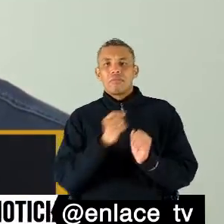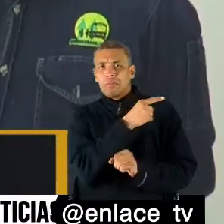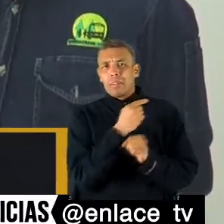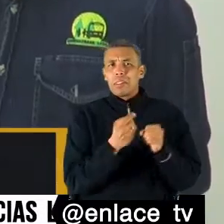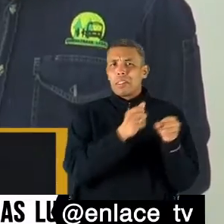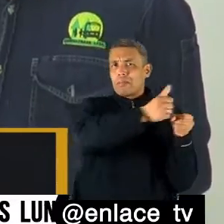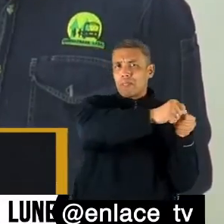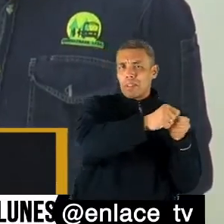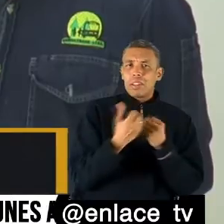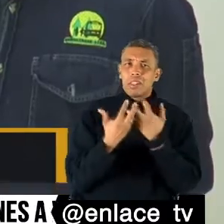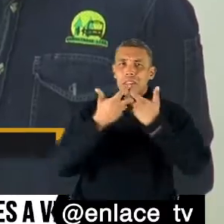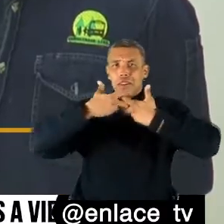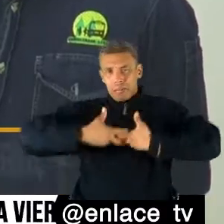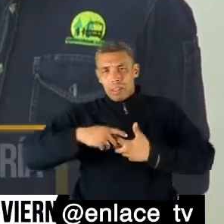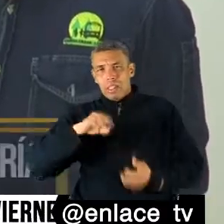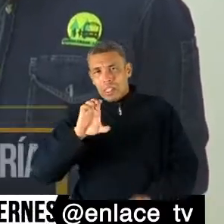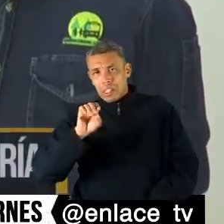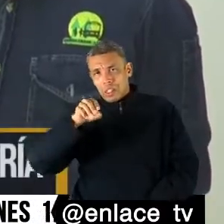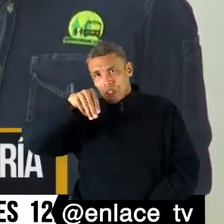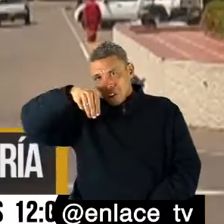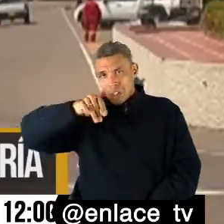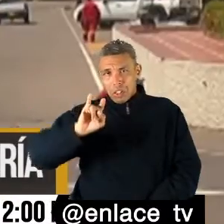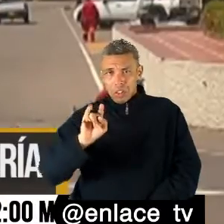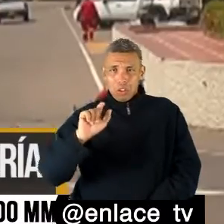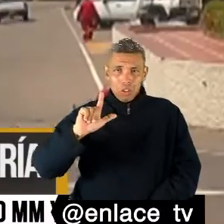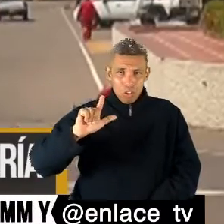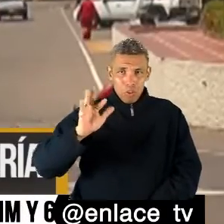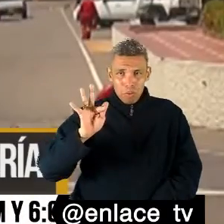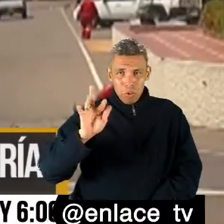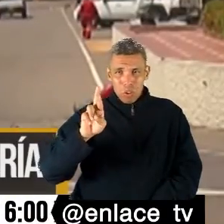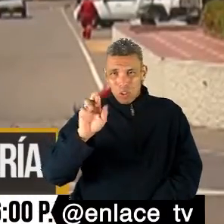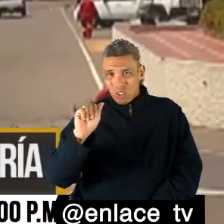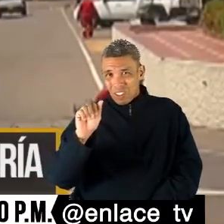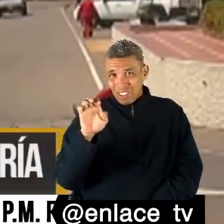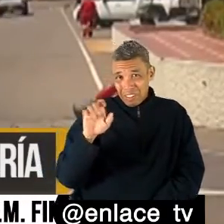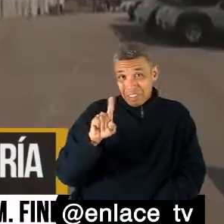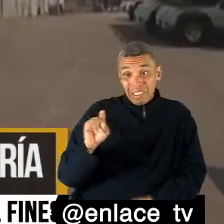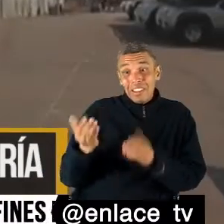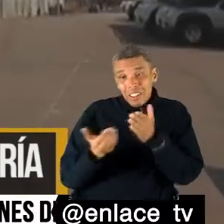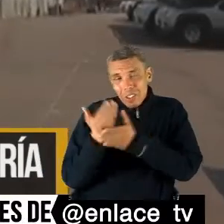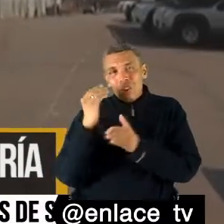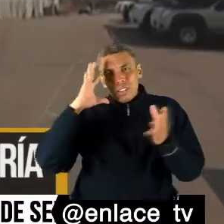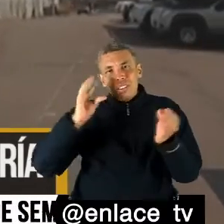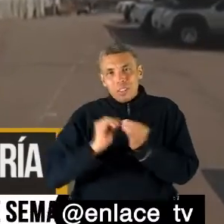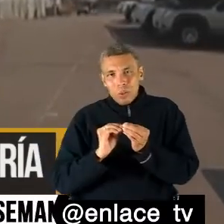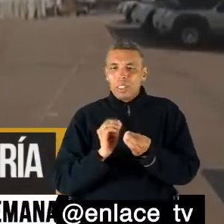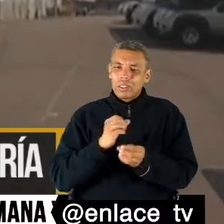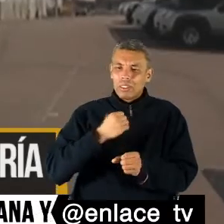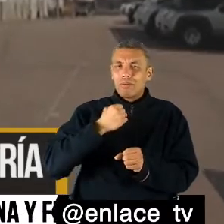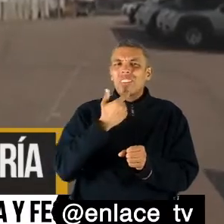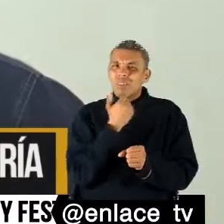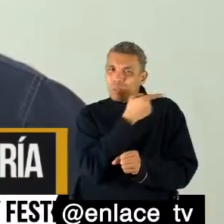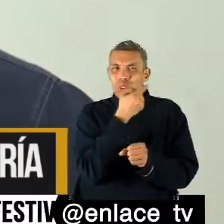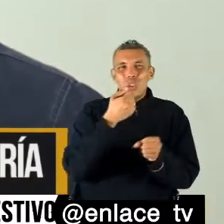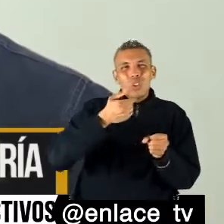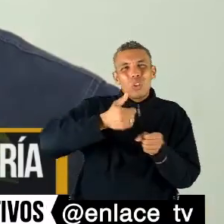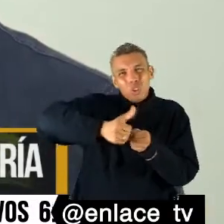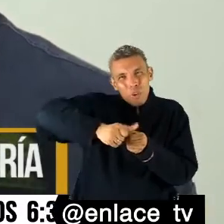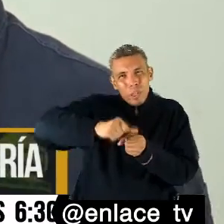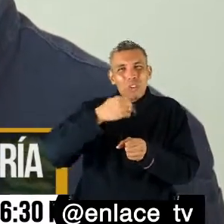locales Comultraes Limitada y Transportes Río Grande ganó el contrato para el transporte de personal de la refinería de Barranca Bermeja. Fue una